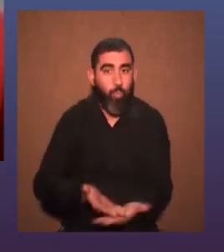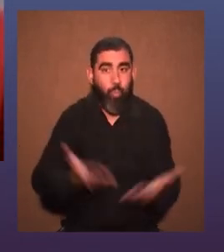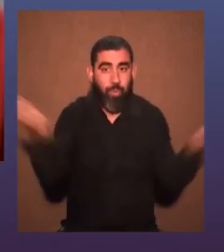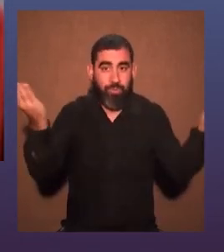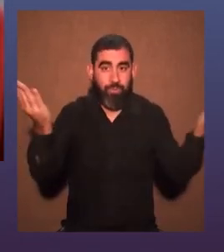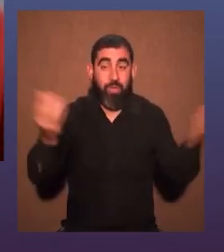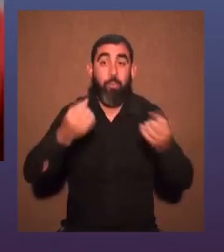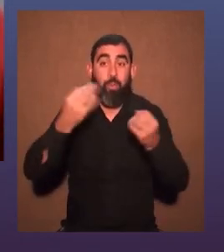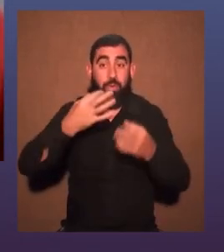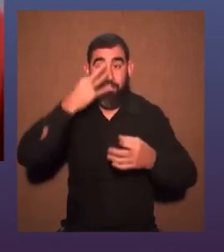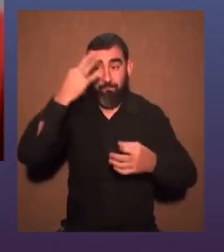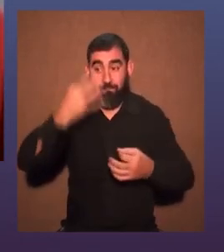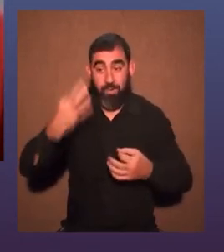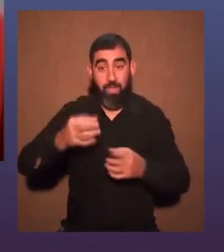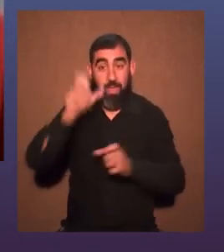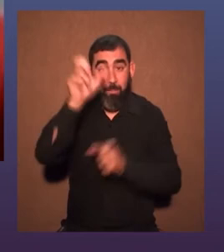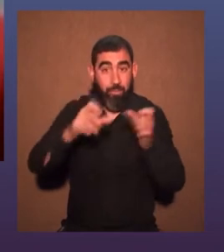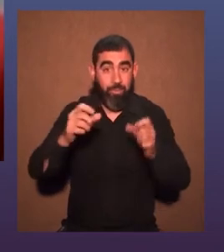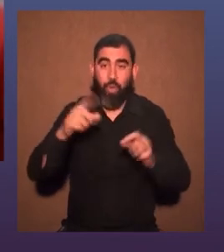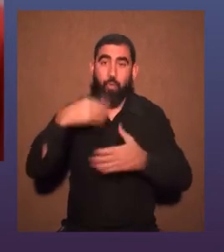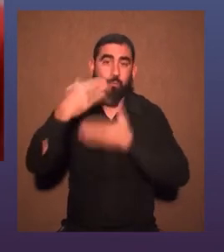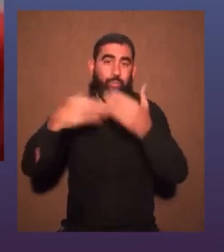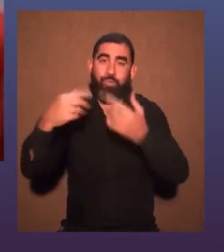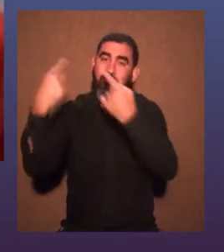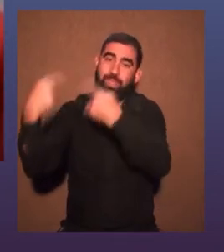van a funcionar tal cual.